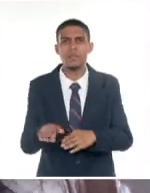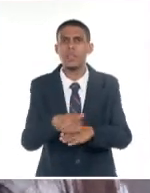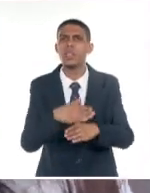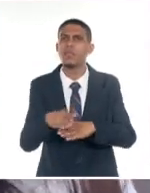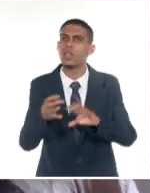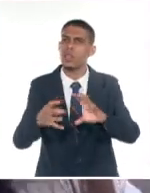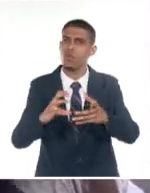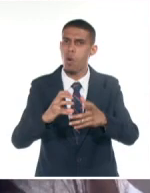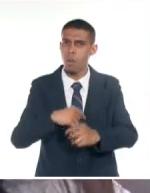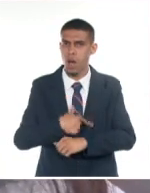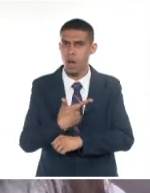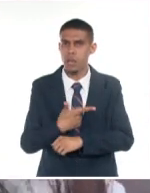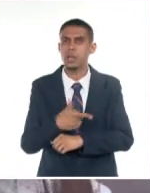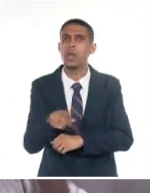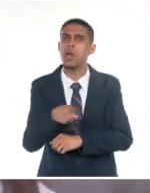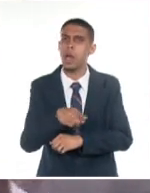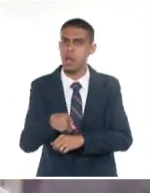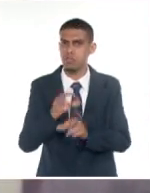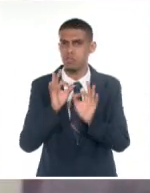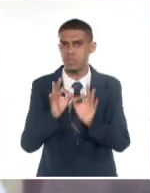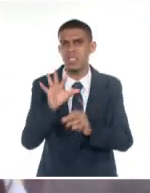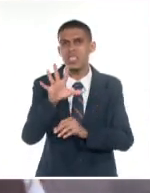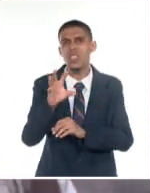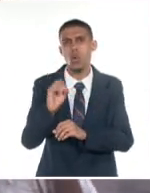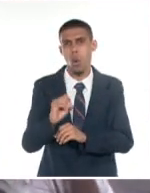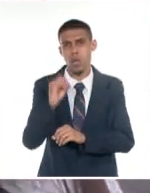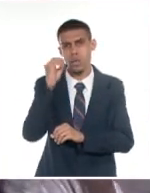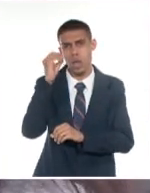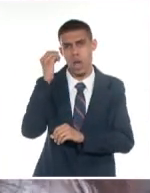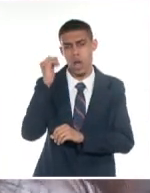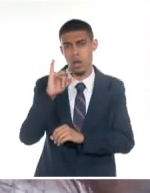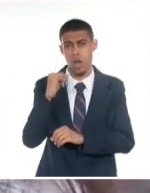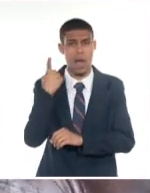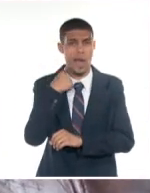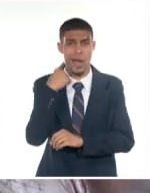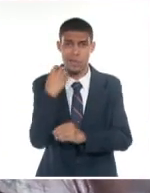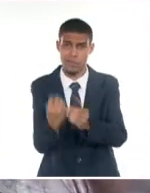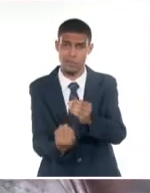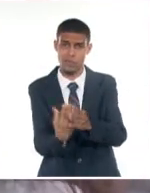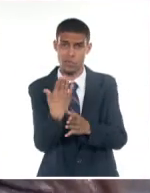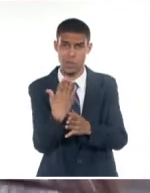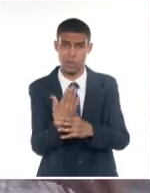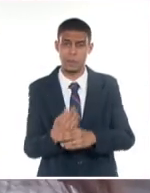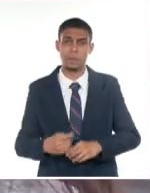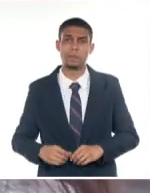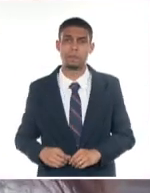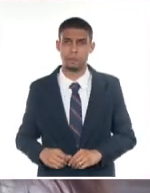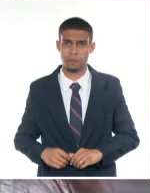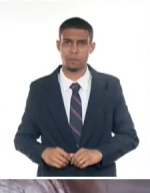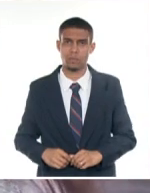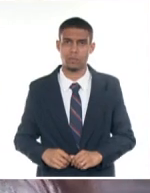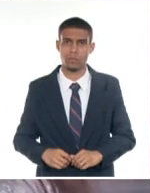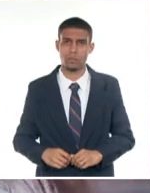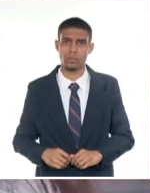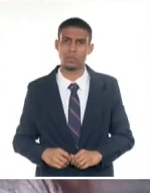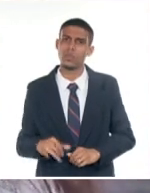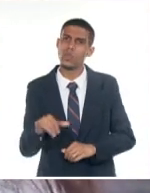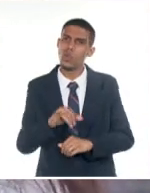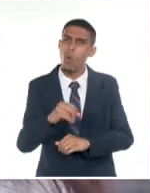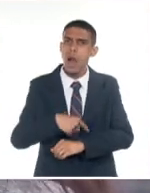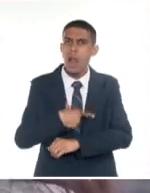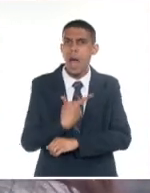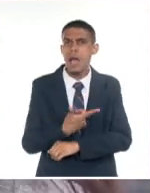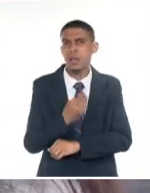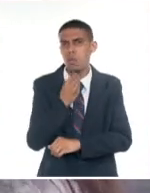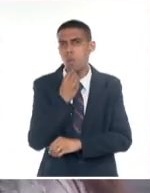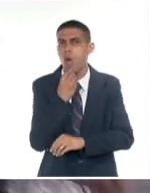instalación son manifestaciones que ya tienen más de 50 años. Lo que sucede también es que podemos hacer un arte contemporáneo